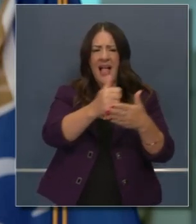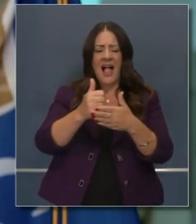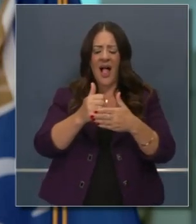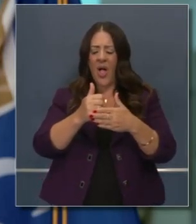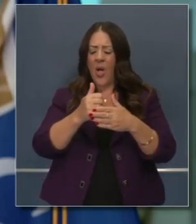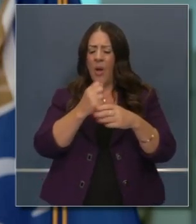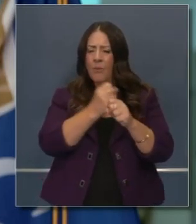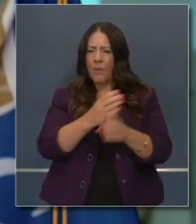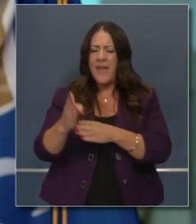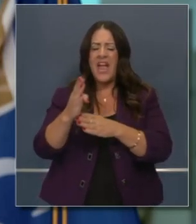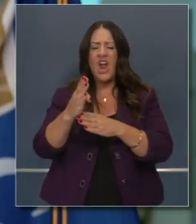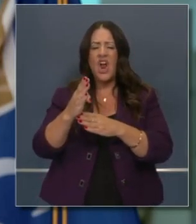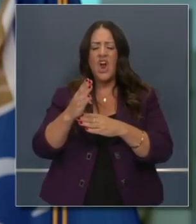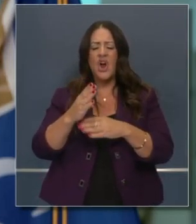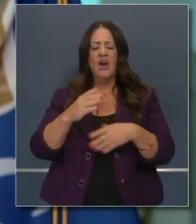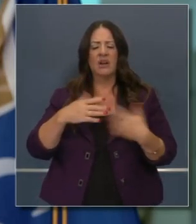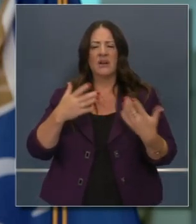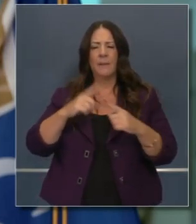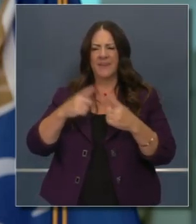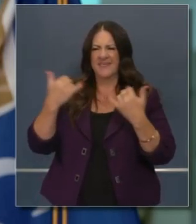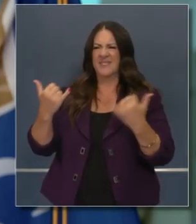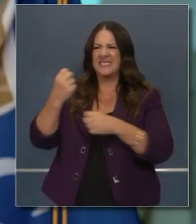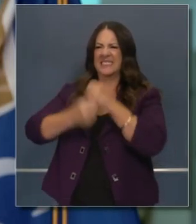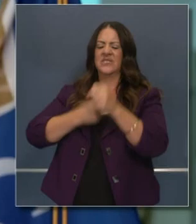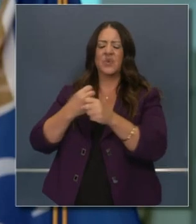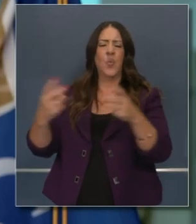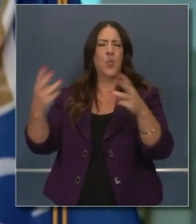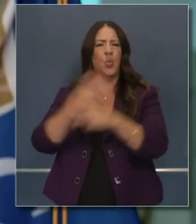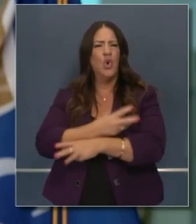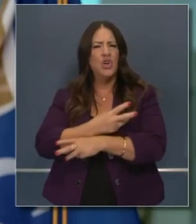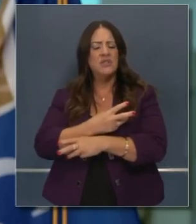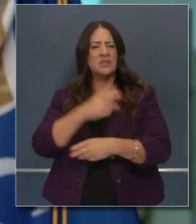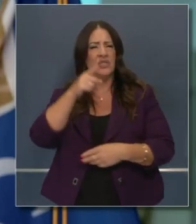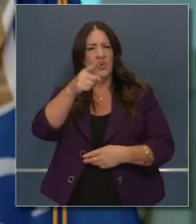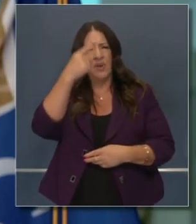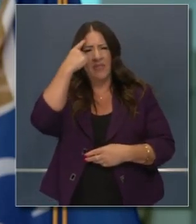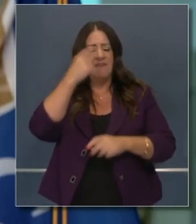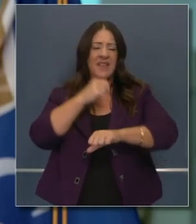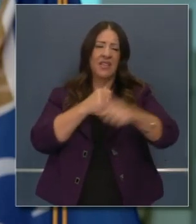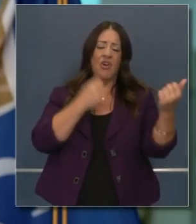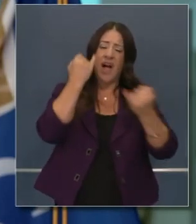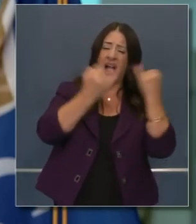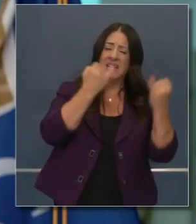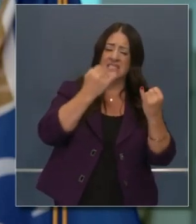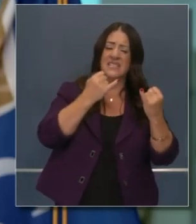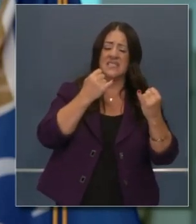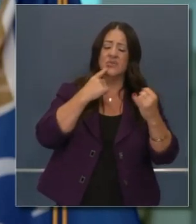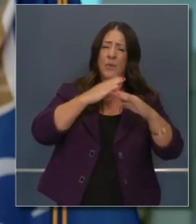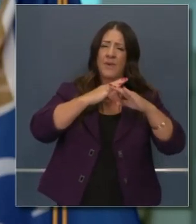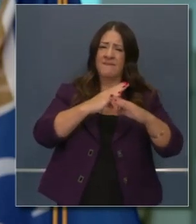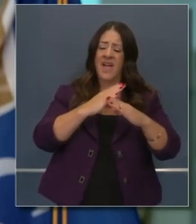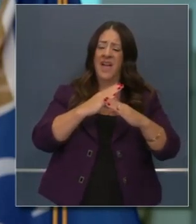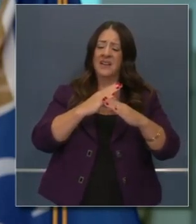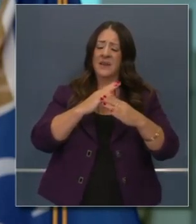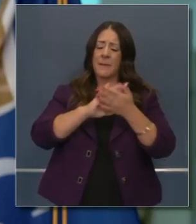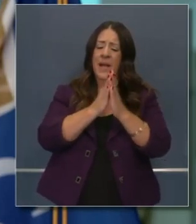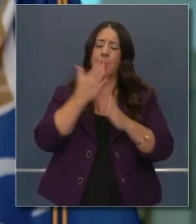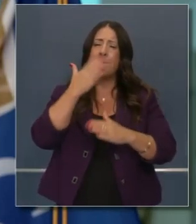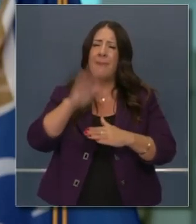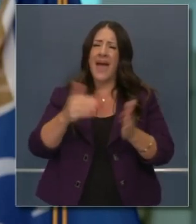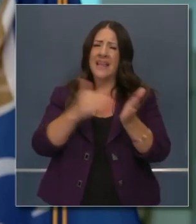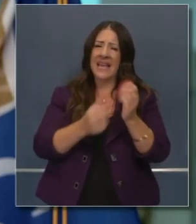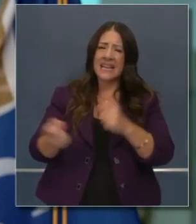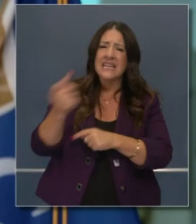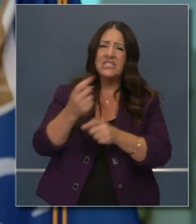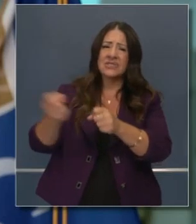estos años. Entonces, hacia futuro, ¿debemos tomar otros pasos para poder atacar este problema?